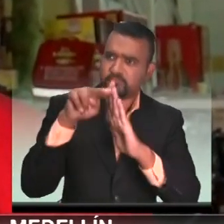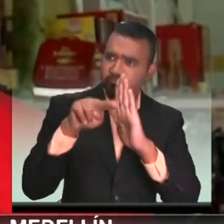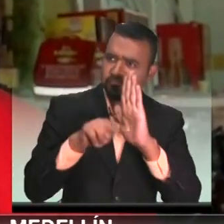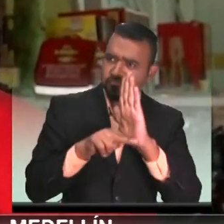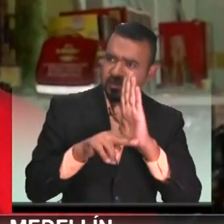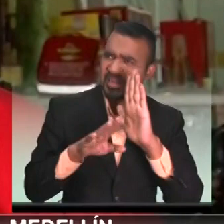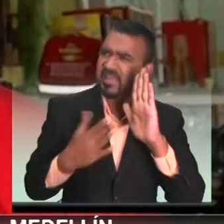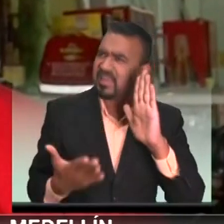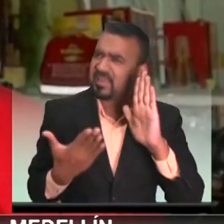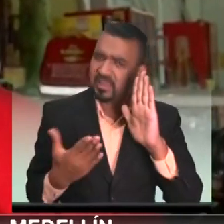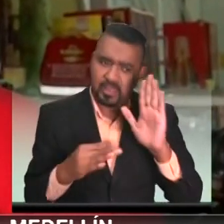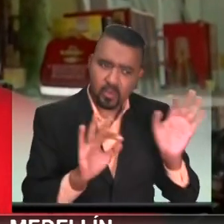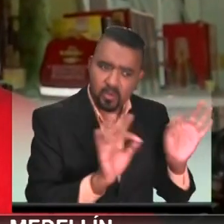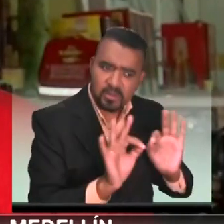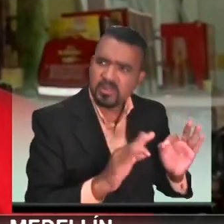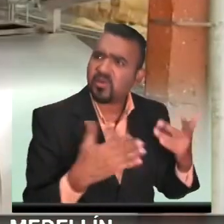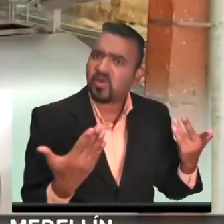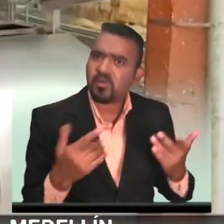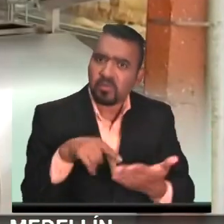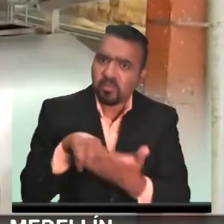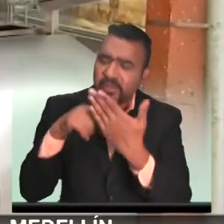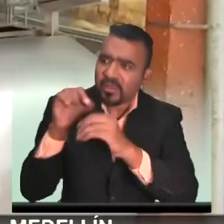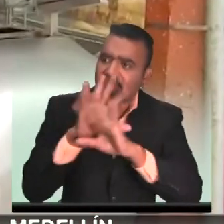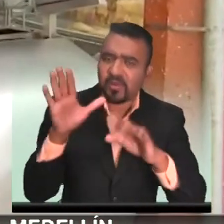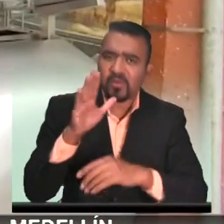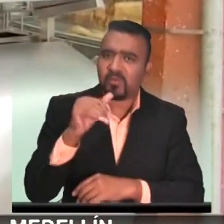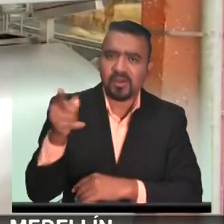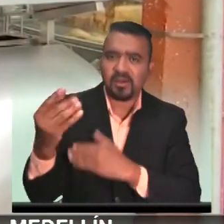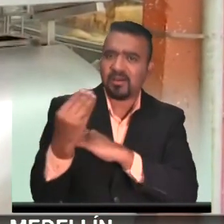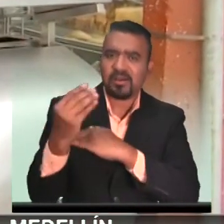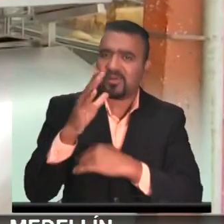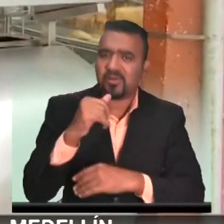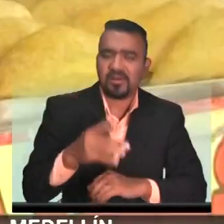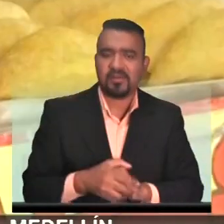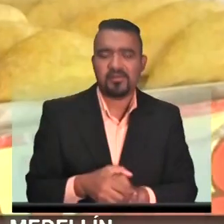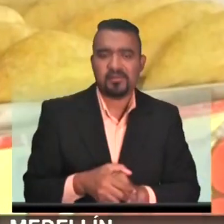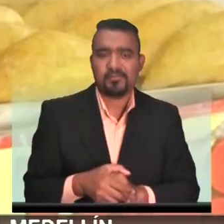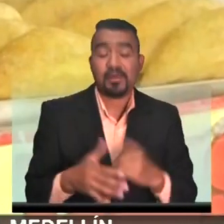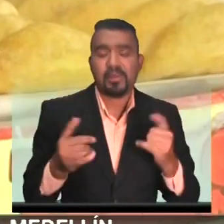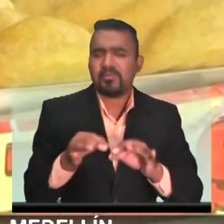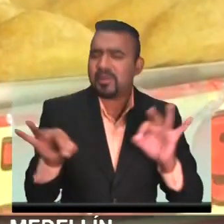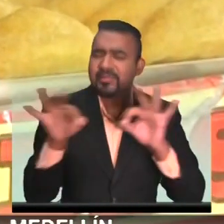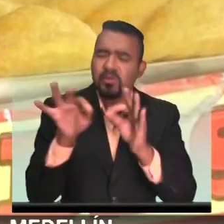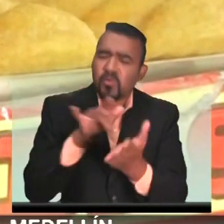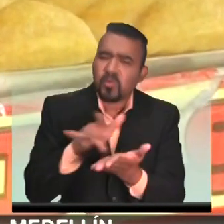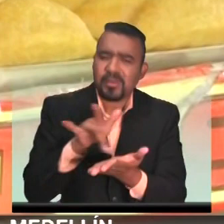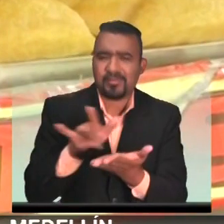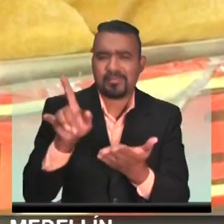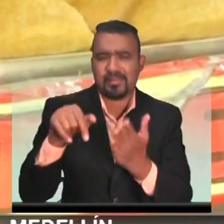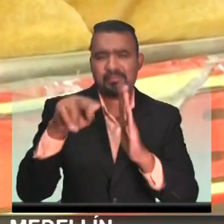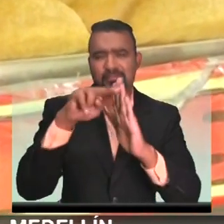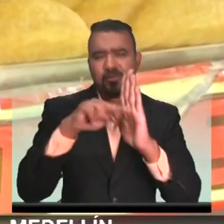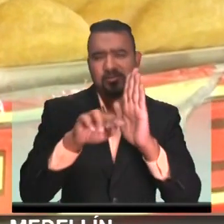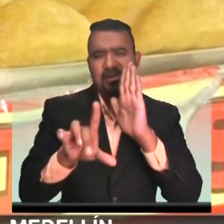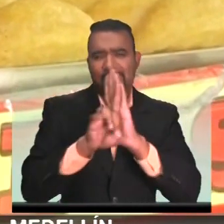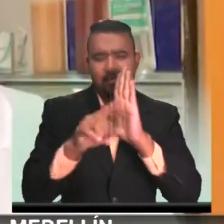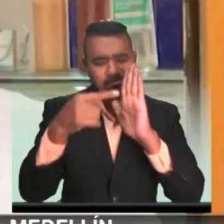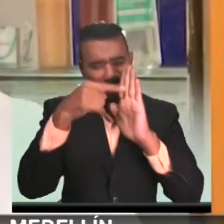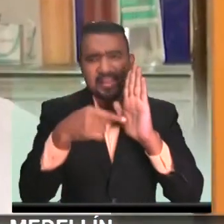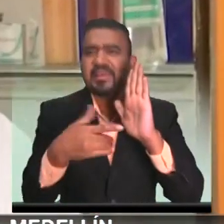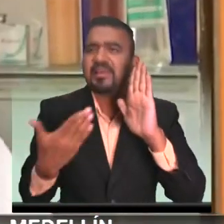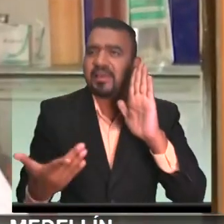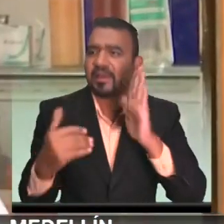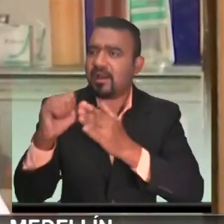qué debemos hacer para poder abrir. Y por eso piden celeridad en la definición de normas. Que nos coloquen las normas, pero